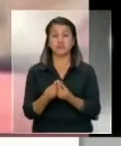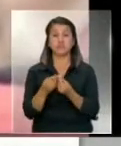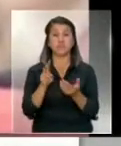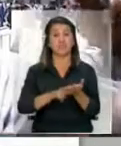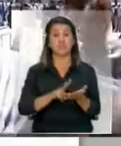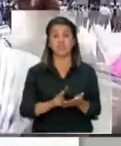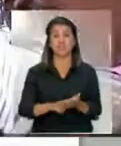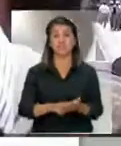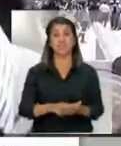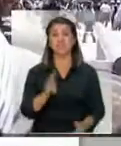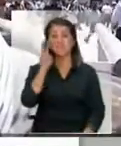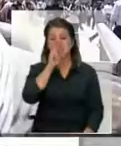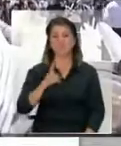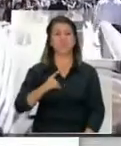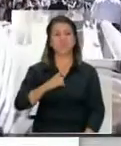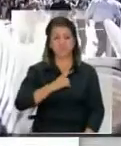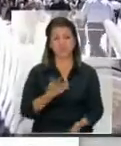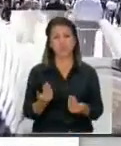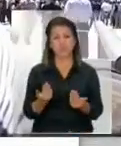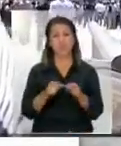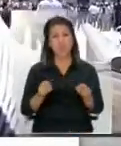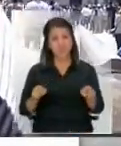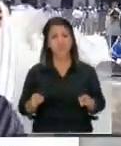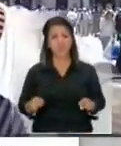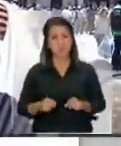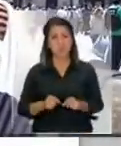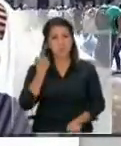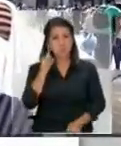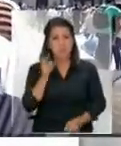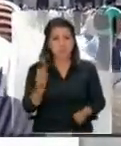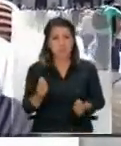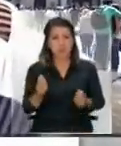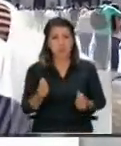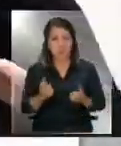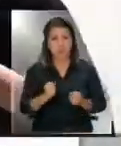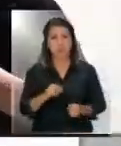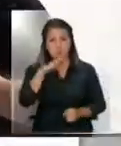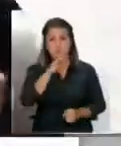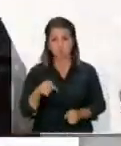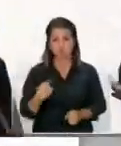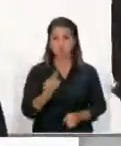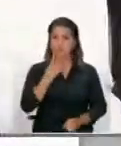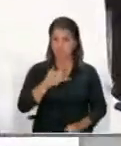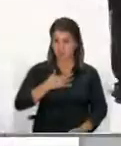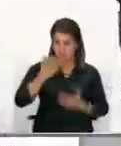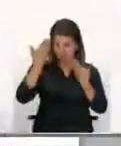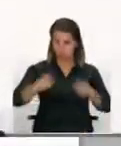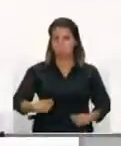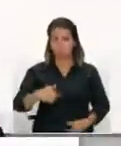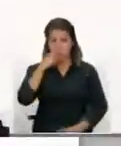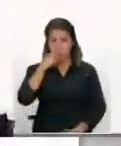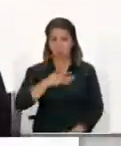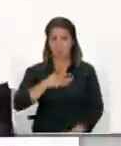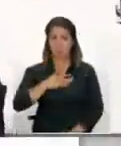personas nos merecemos un espacio lo mínimo para tener que salvaguardar nuestra integridad. Tranquila, así